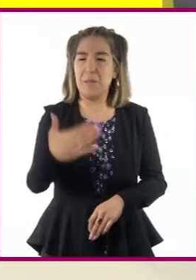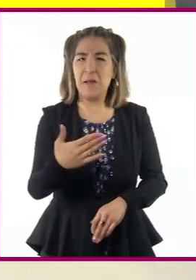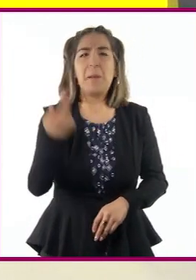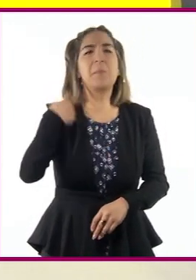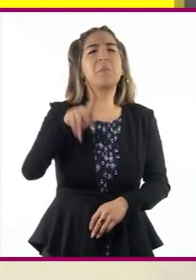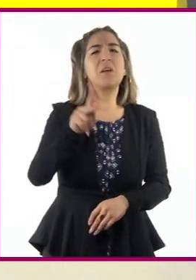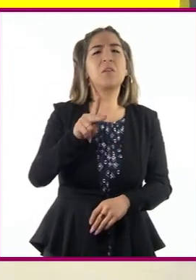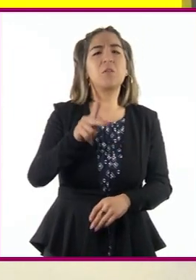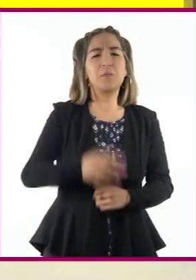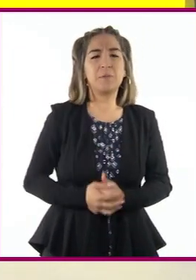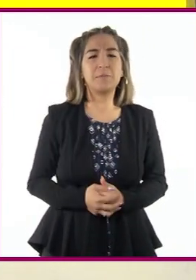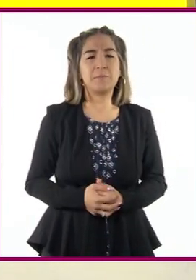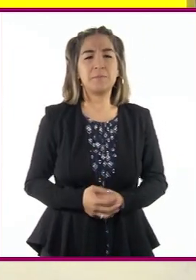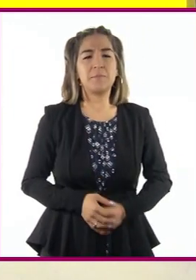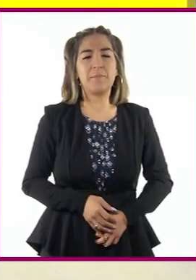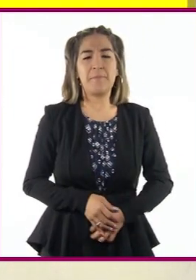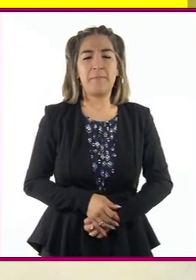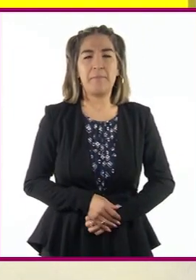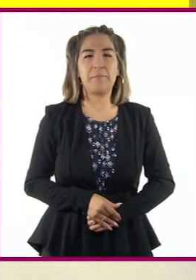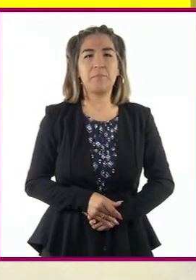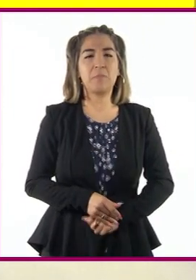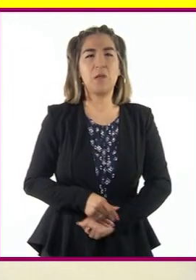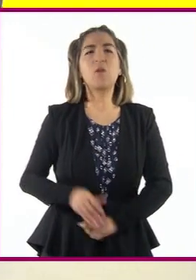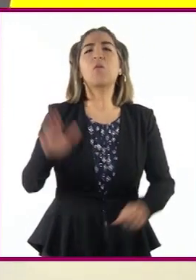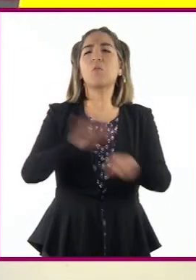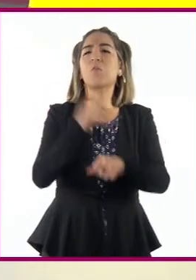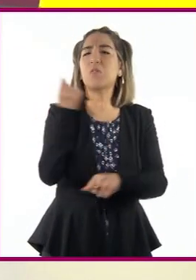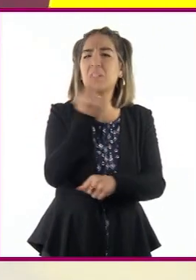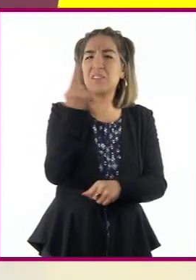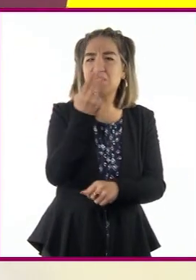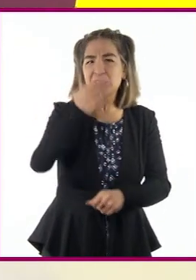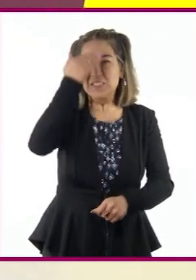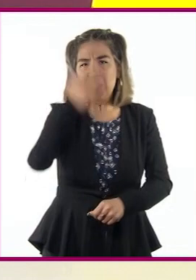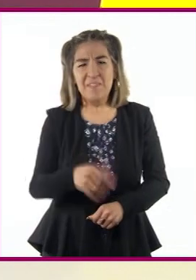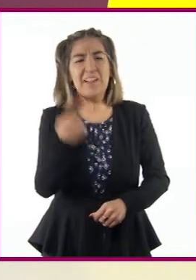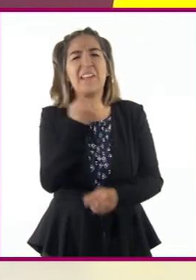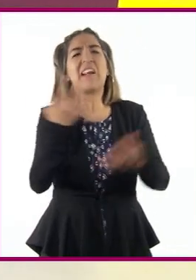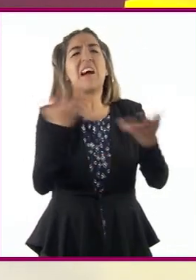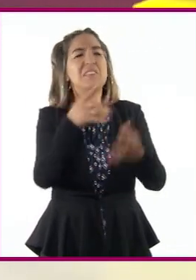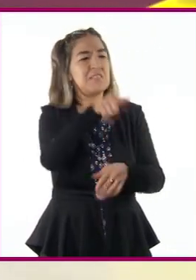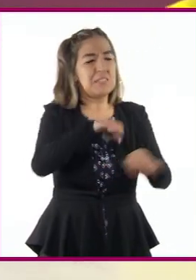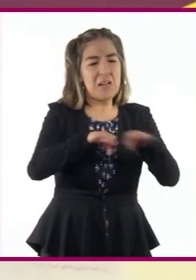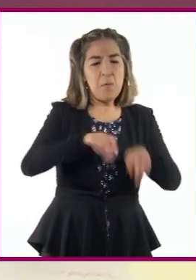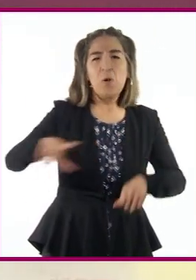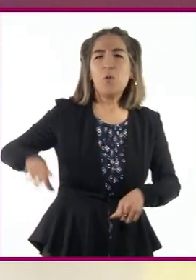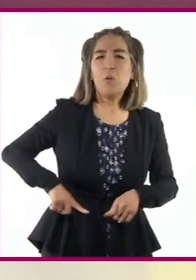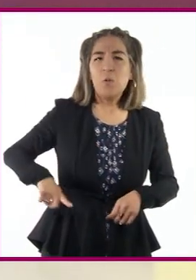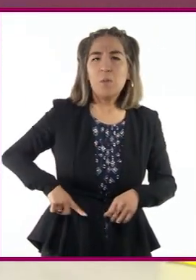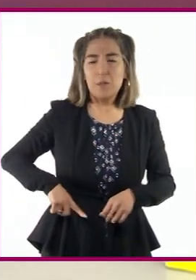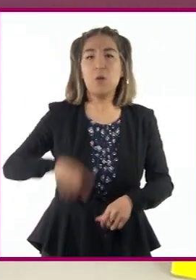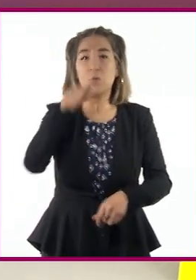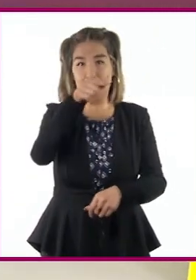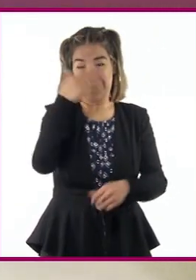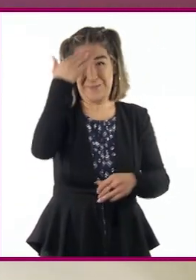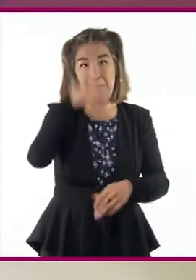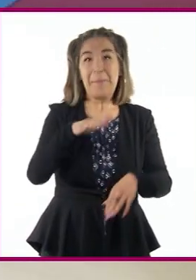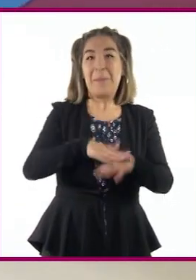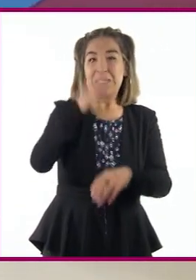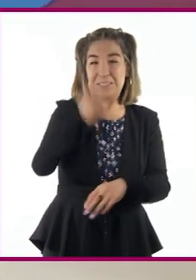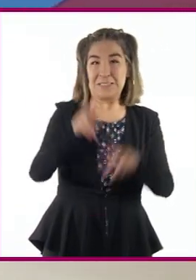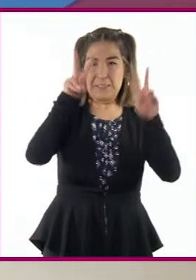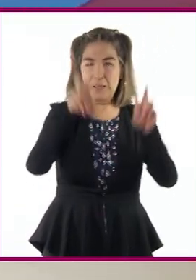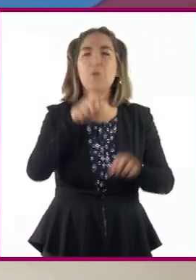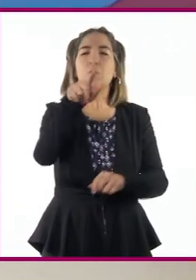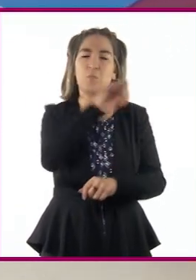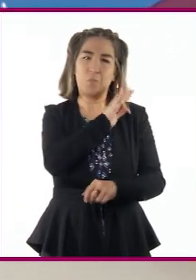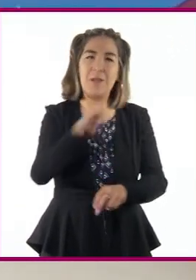¿por qué necesitamos conocer lo que hace el gobierno? Para seguir hablando de este tema, les invito a que se pongan cómodas y